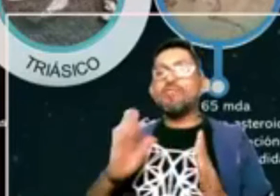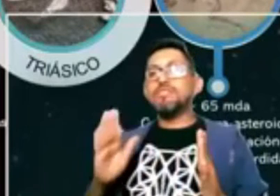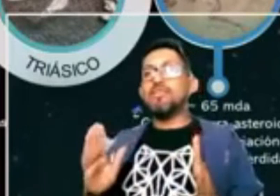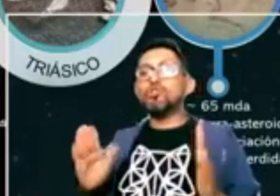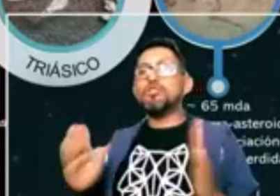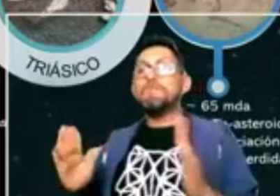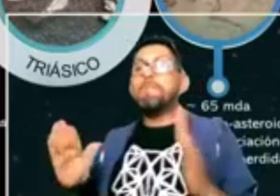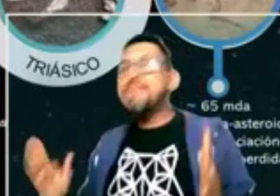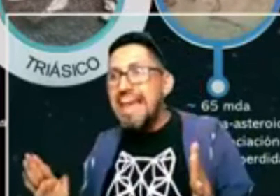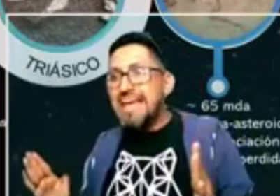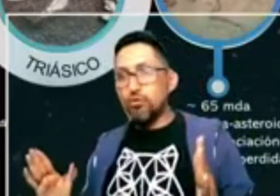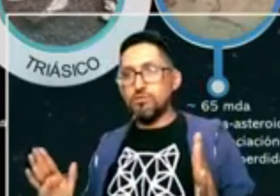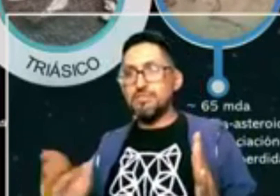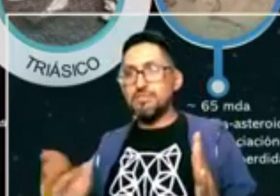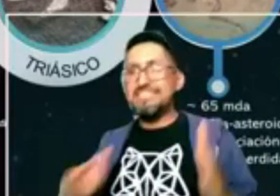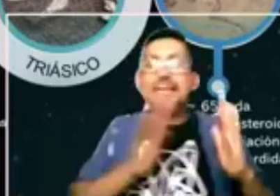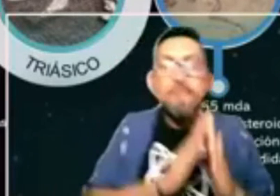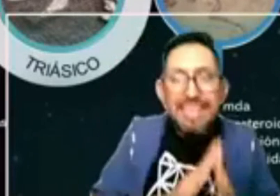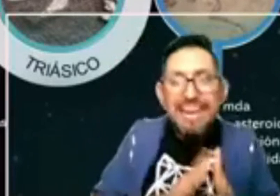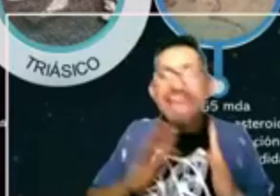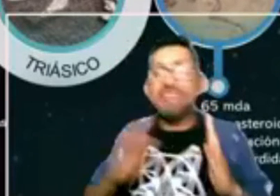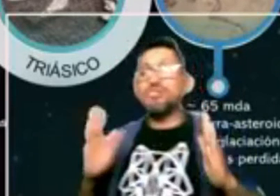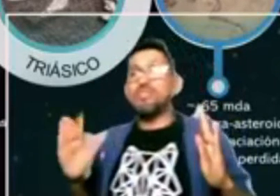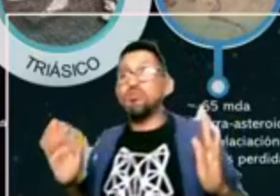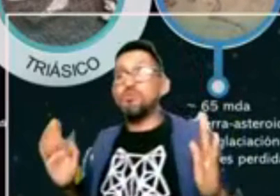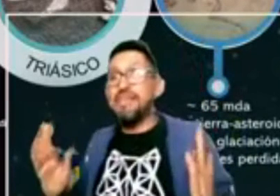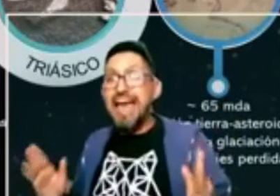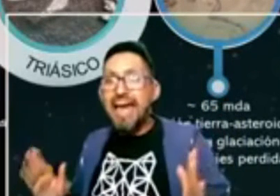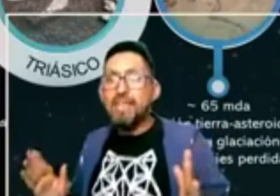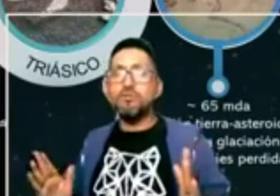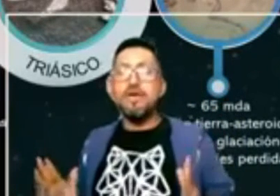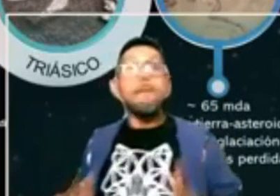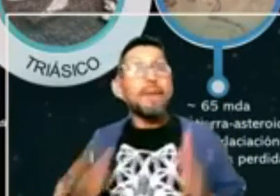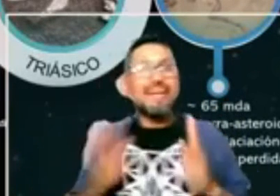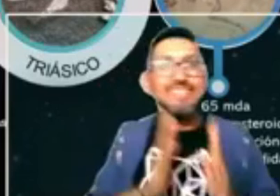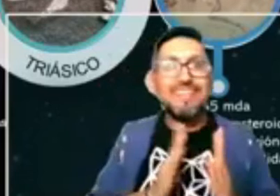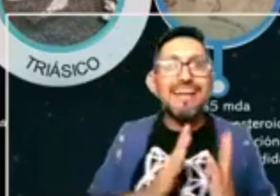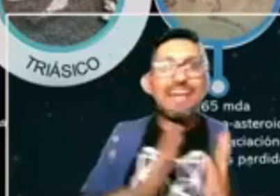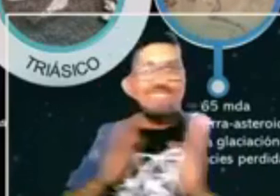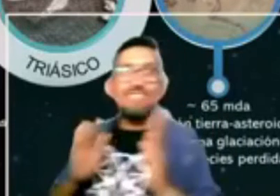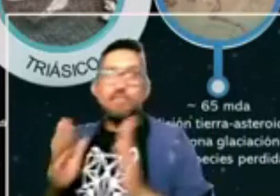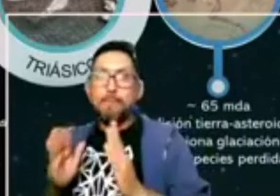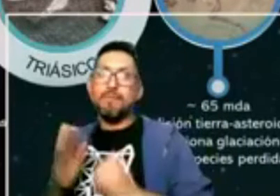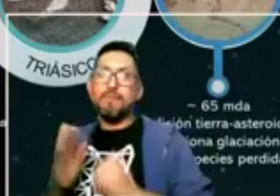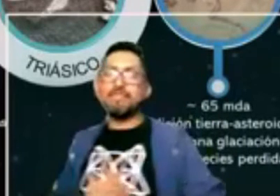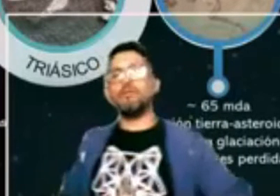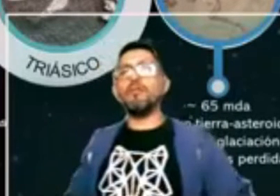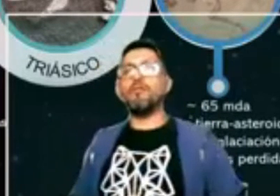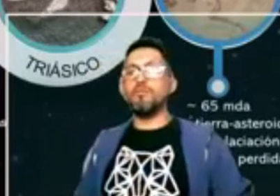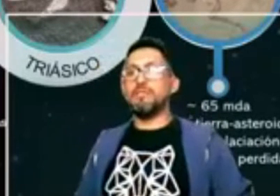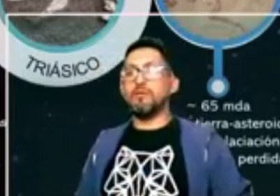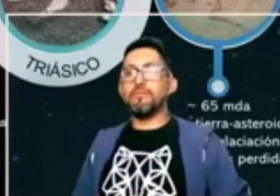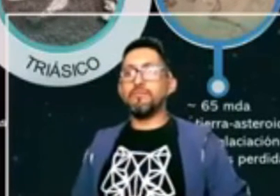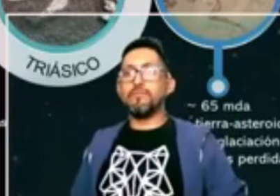a 200 mil años. 100 mil a 200 mil años para que se diera la primera extinción